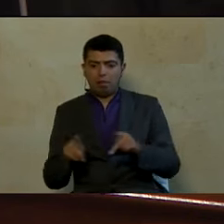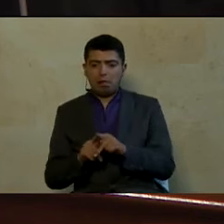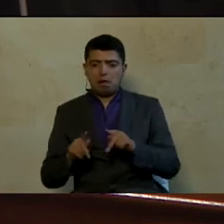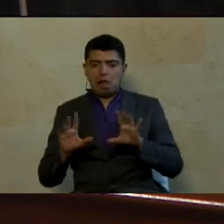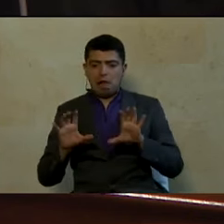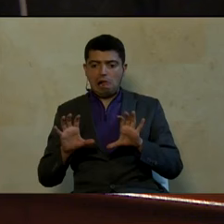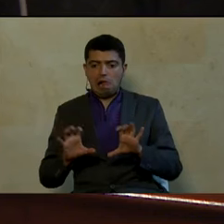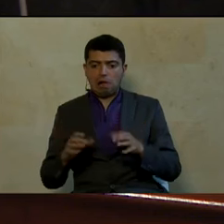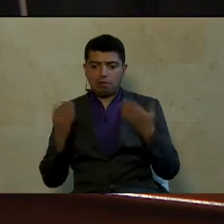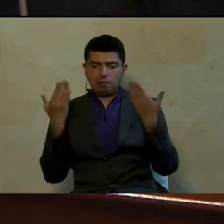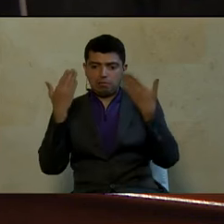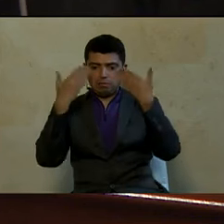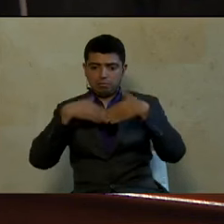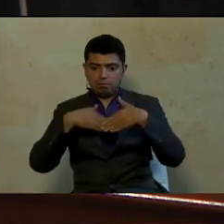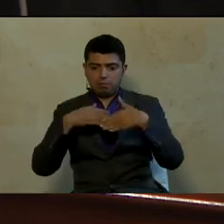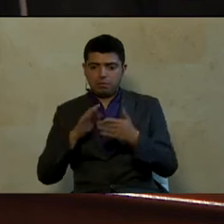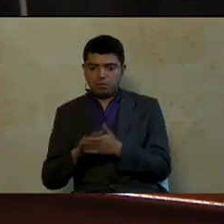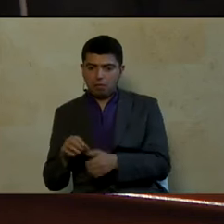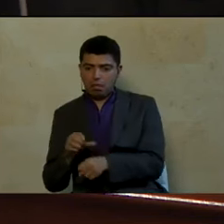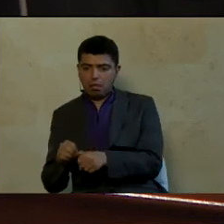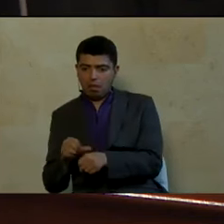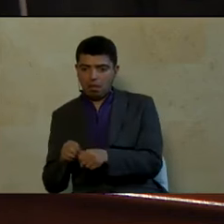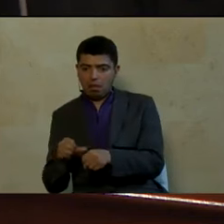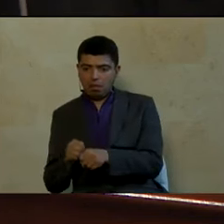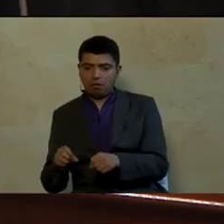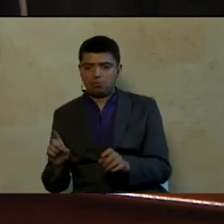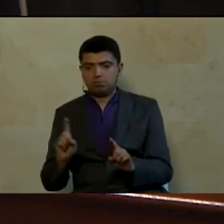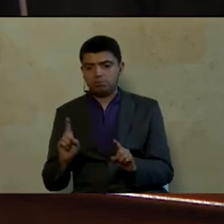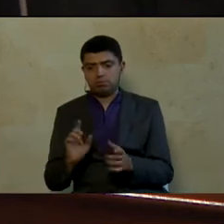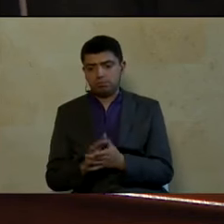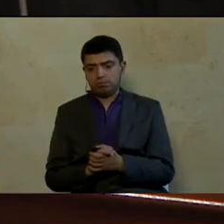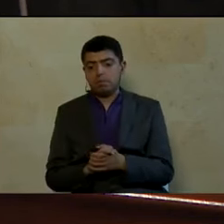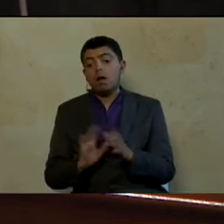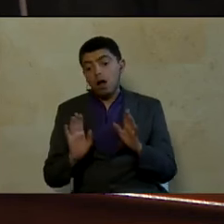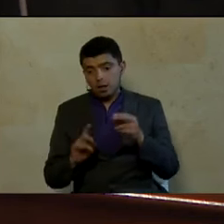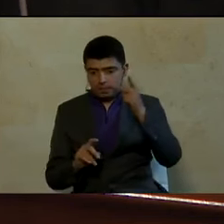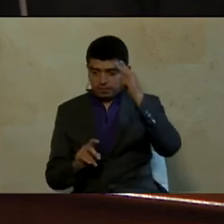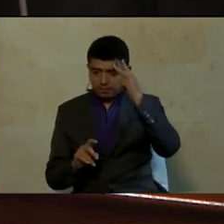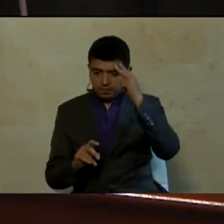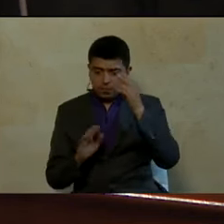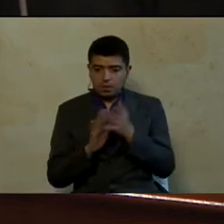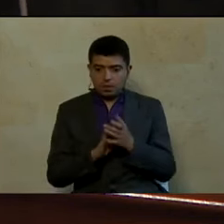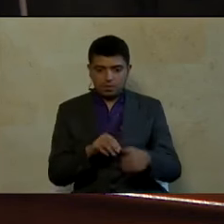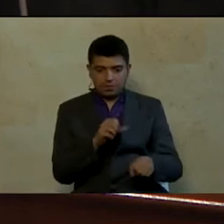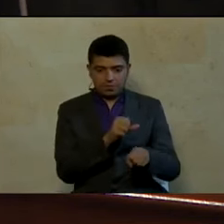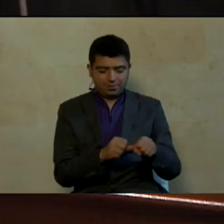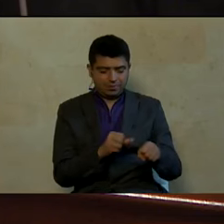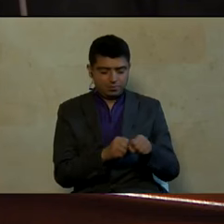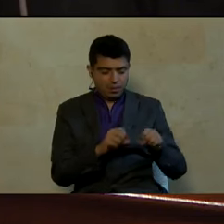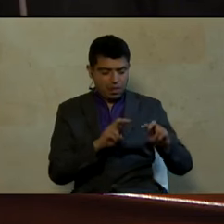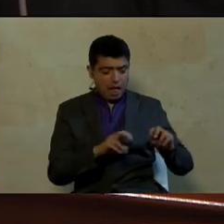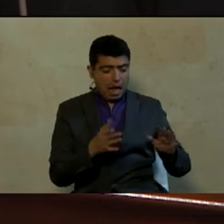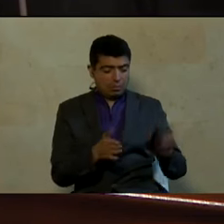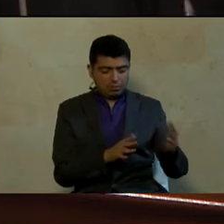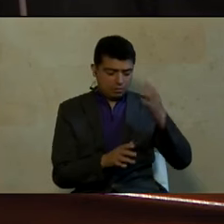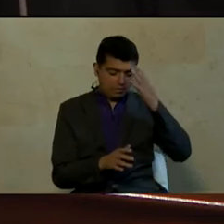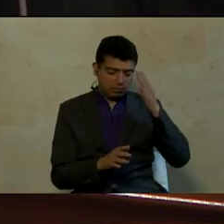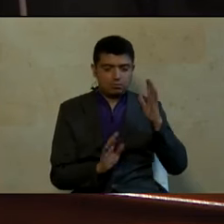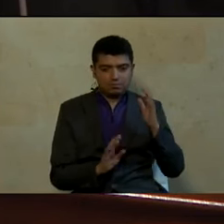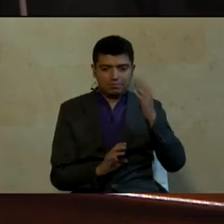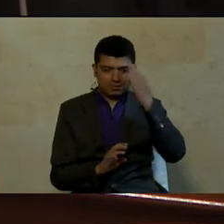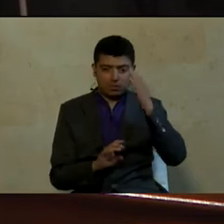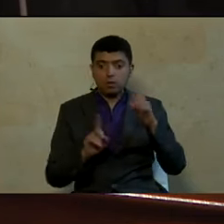médicos cirujanos plsticos titulados también se les mueren los pacientes como a los oncólogos pero aquí en nuestro